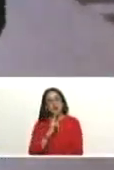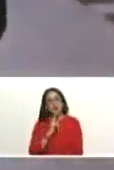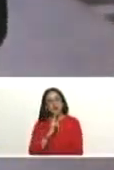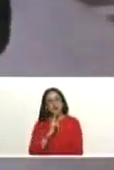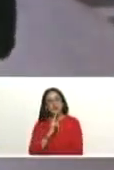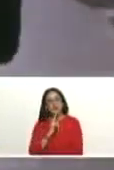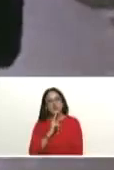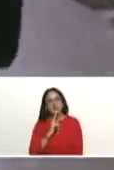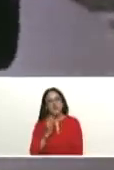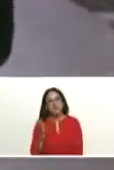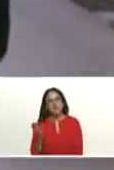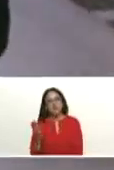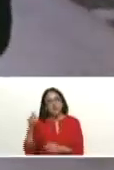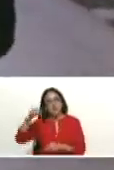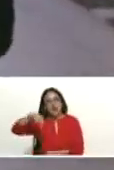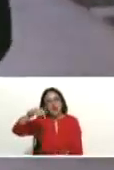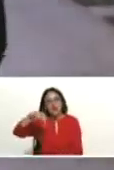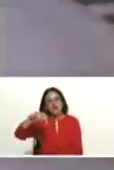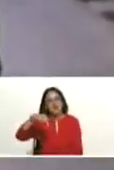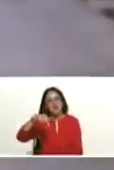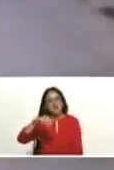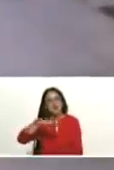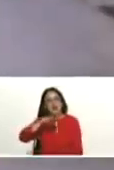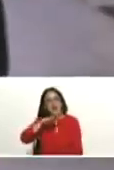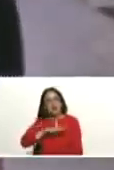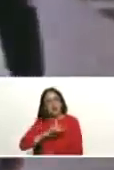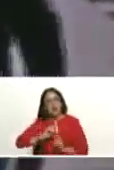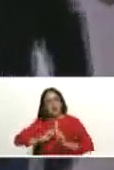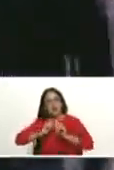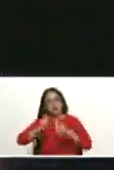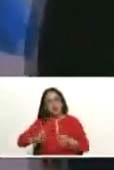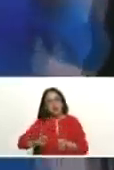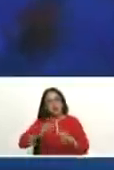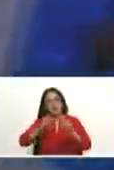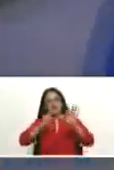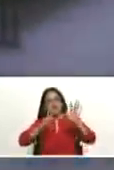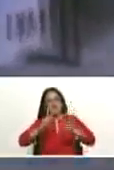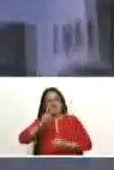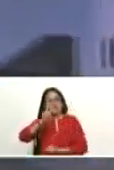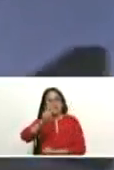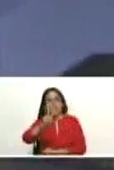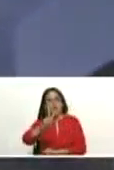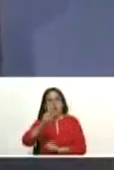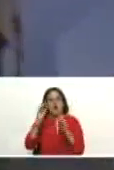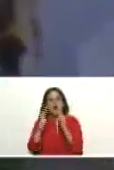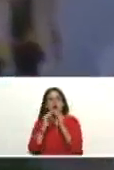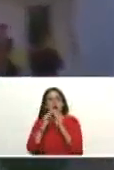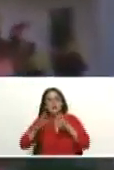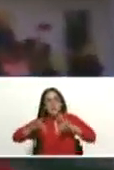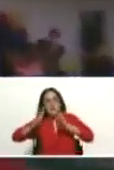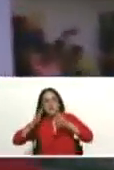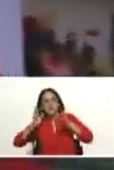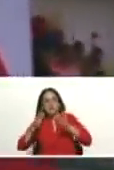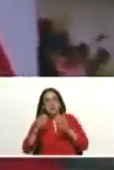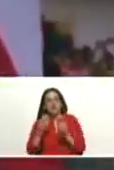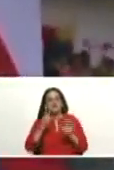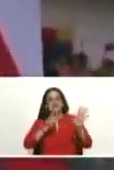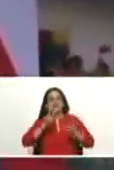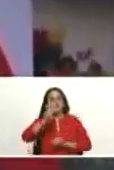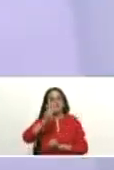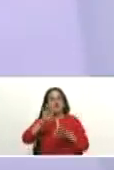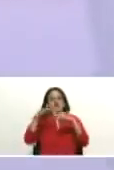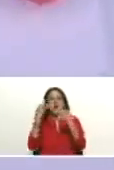García. Aquí estamos entregando 72 apartamentos a 72 familias. Usted